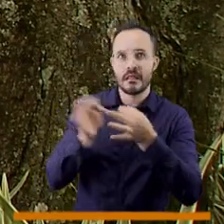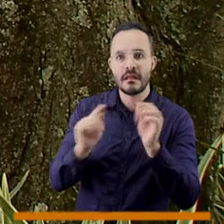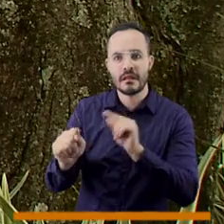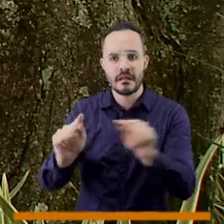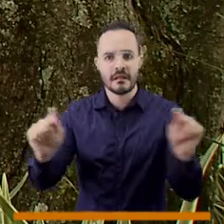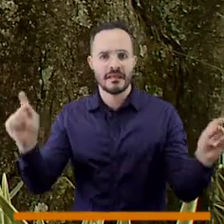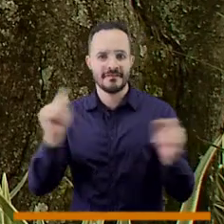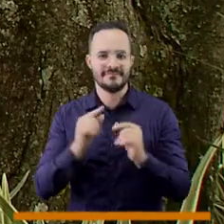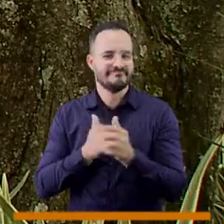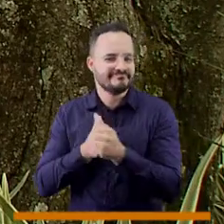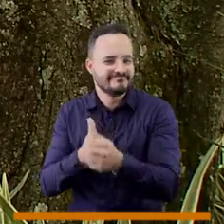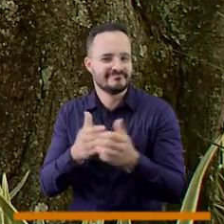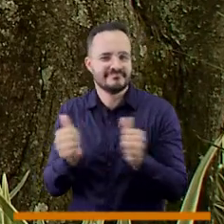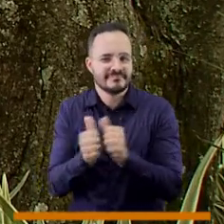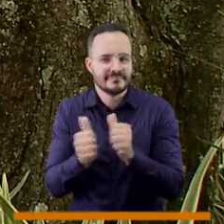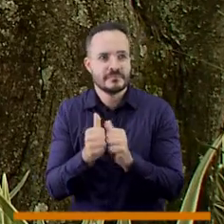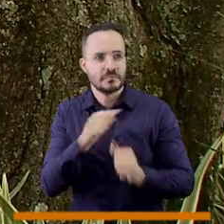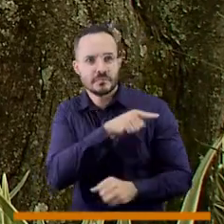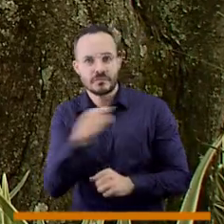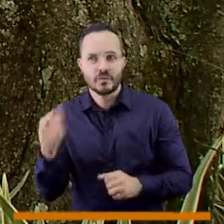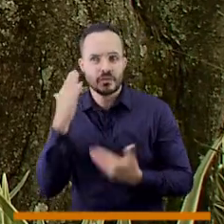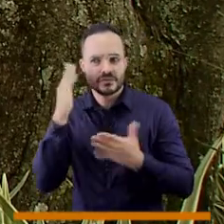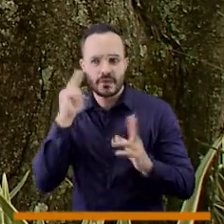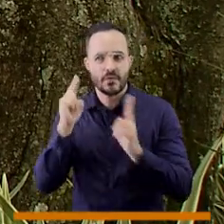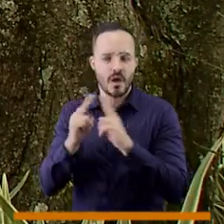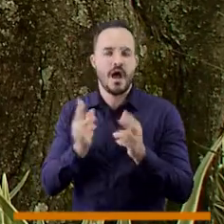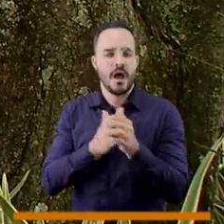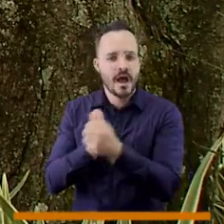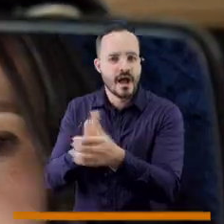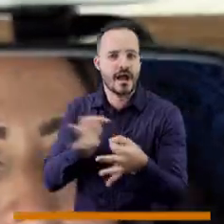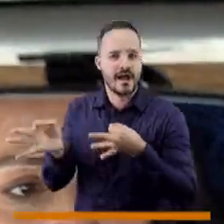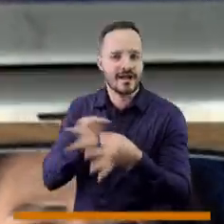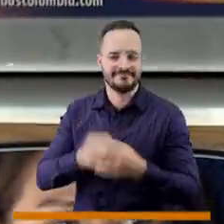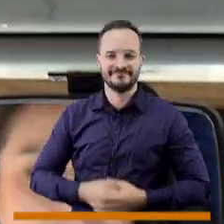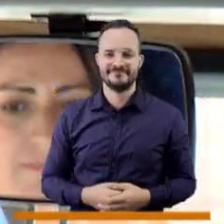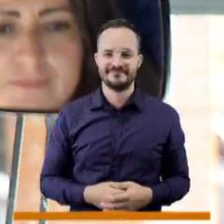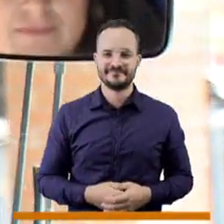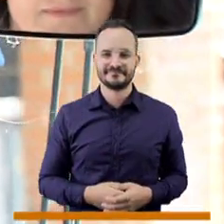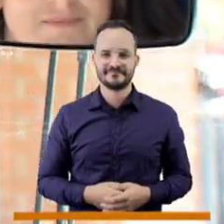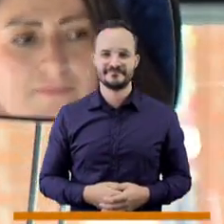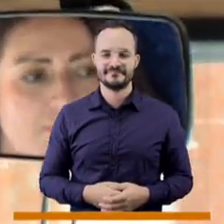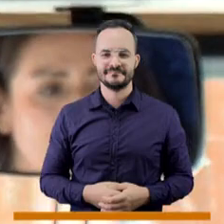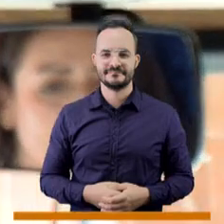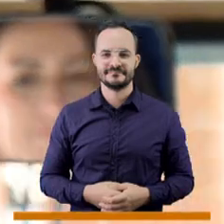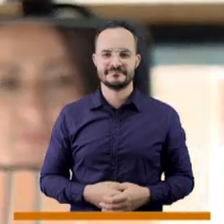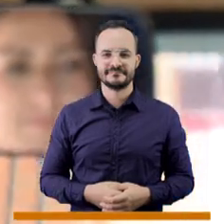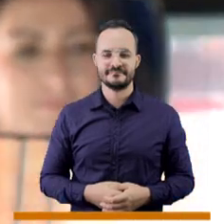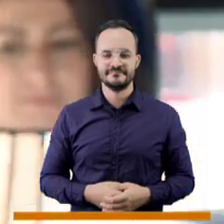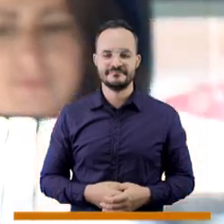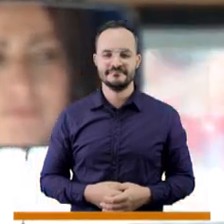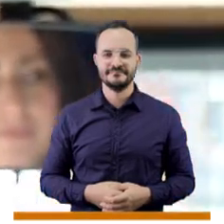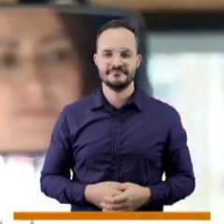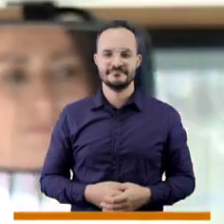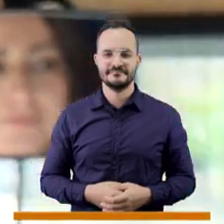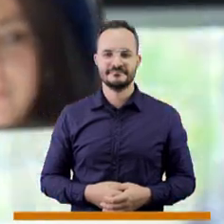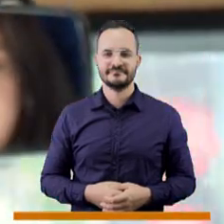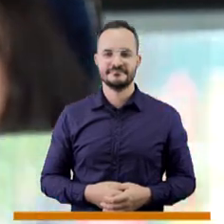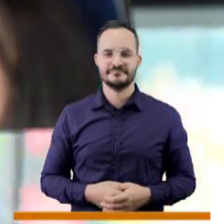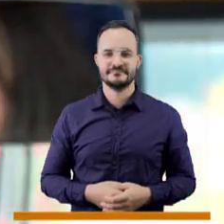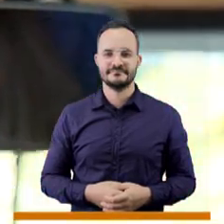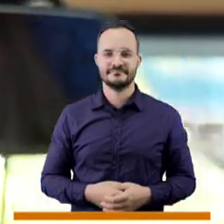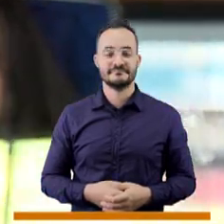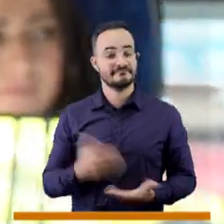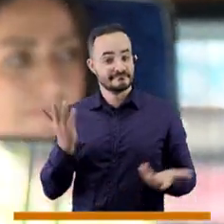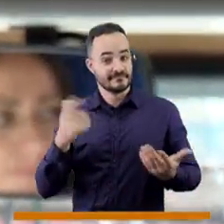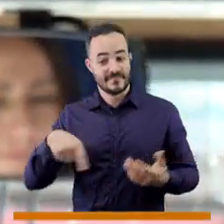para que conozcan los diferentes puntos referentes a nivel de turismo en Medellín. La ciudad de Medellín, que siempre